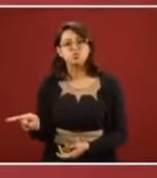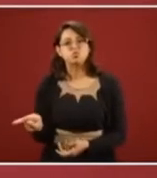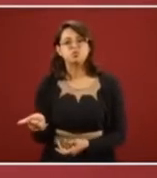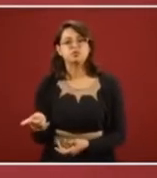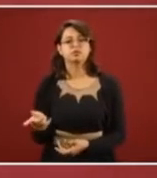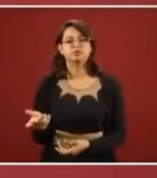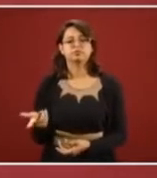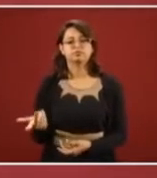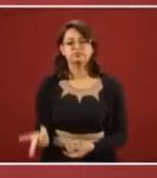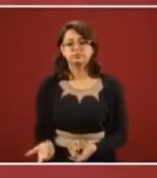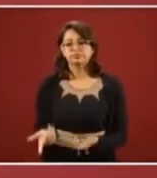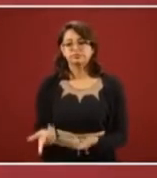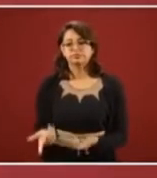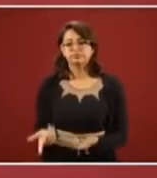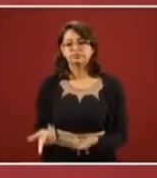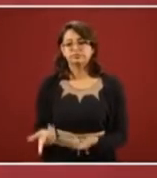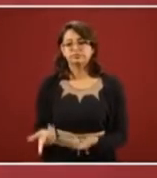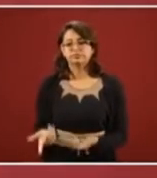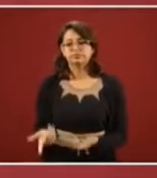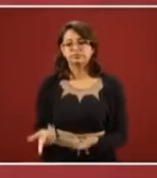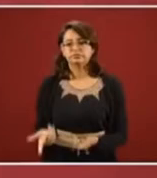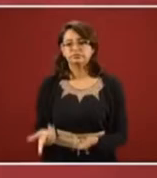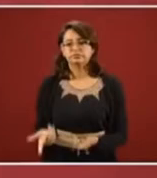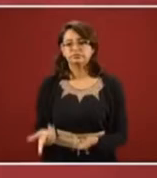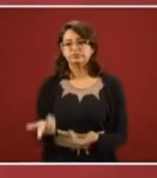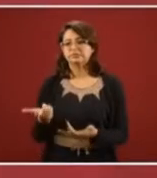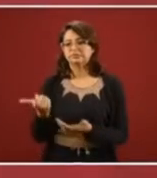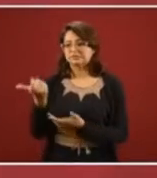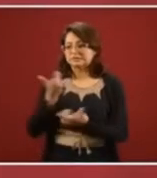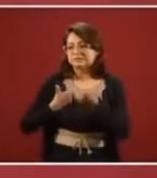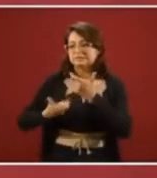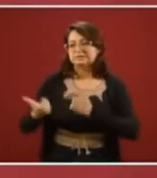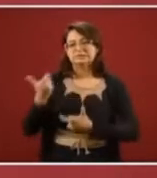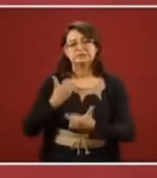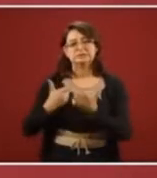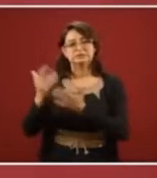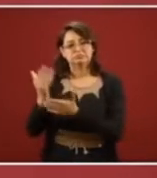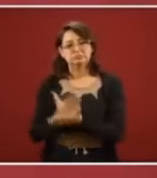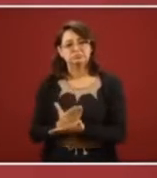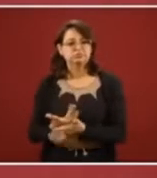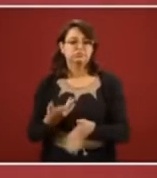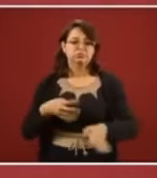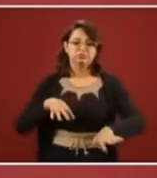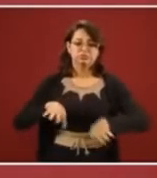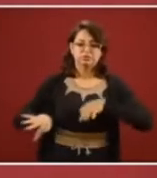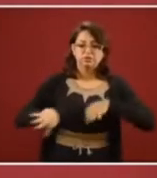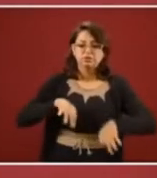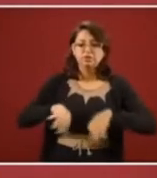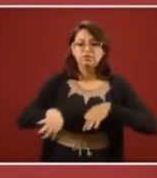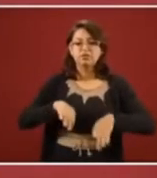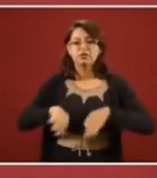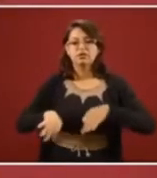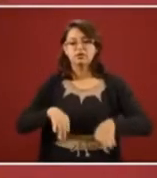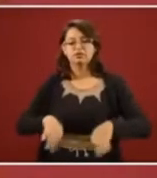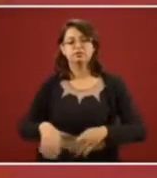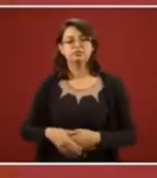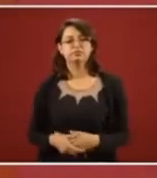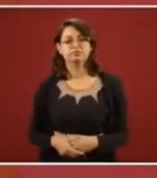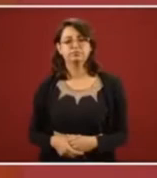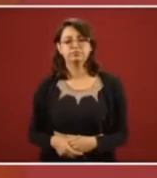menos ingresos ue está lista en campos trabajadores hard workers